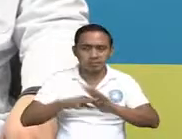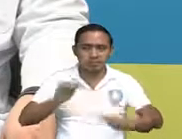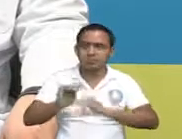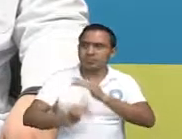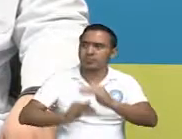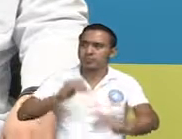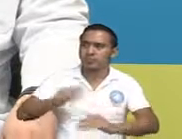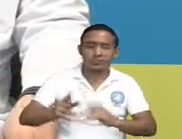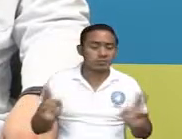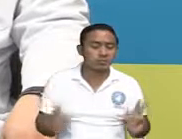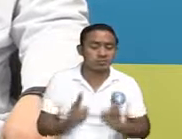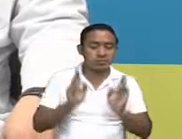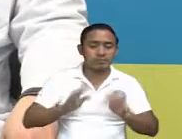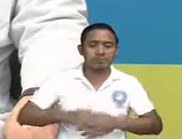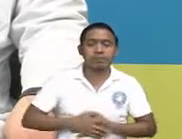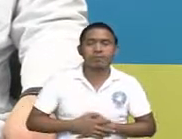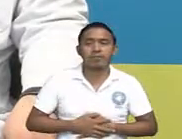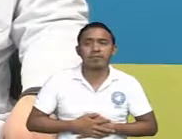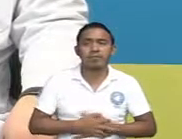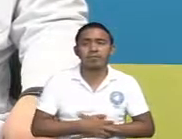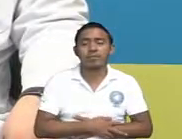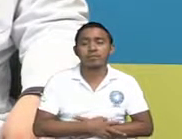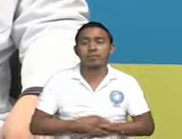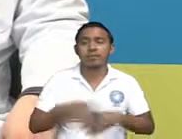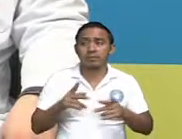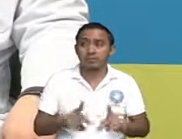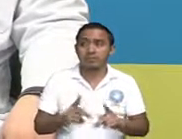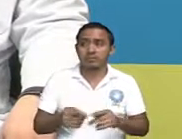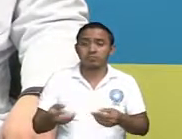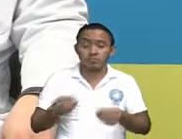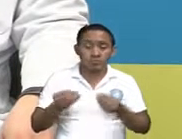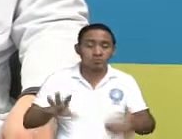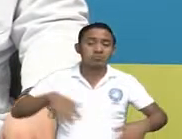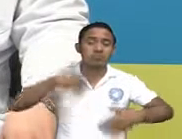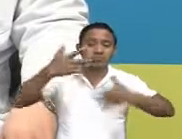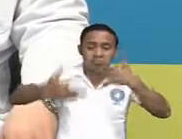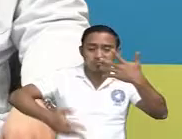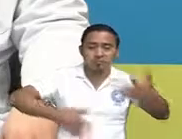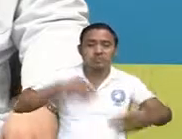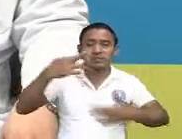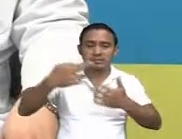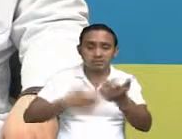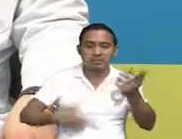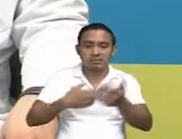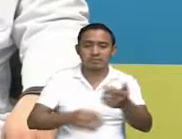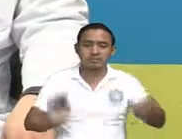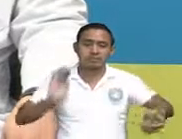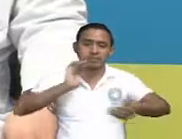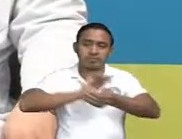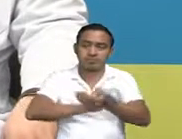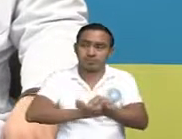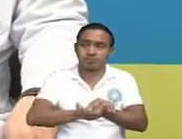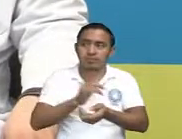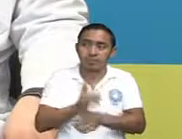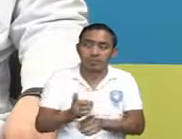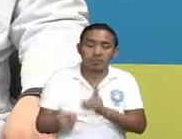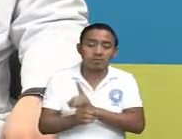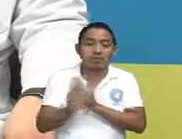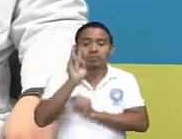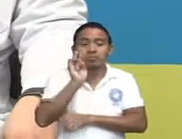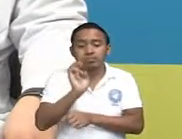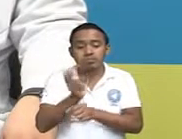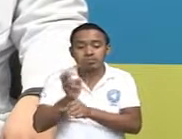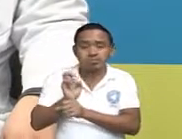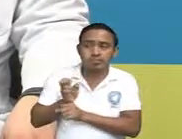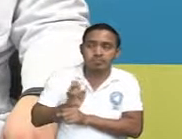con su vida normal. El paciente que está ingresado por sangrado y se le realizan las ligaduras es un paciente que se tiene que observar más,